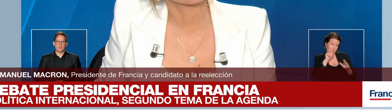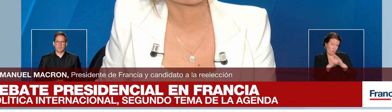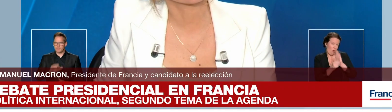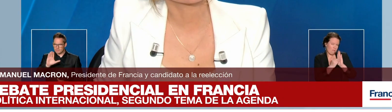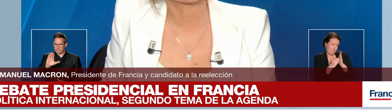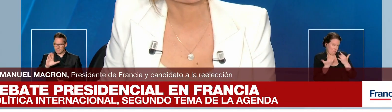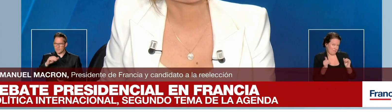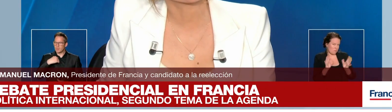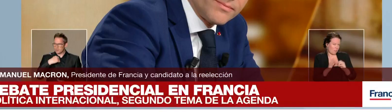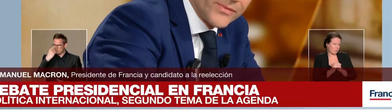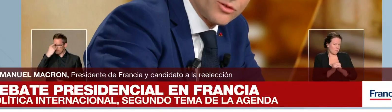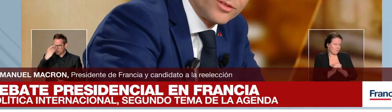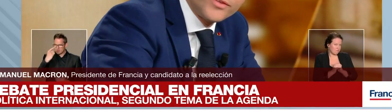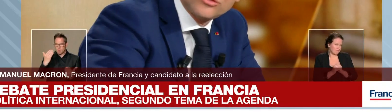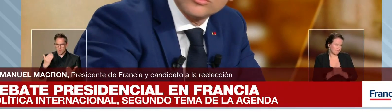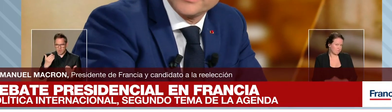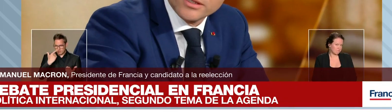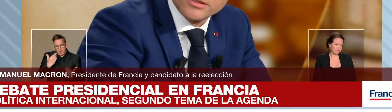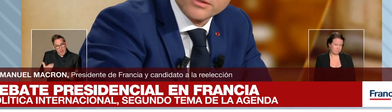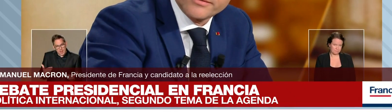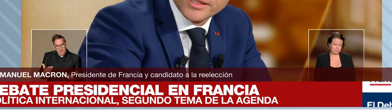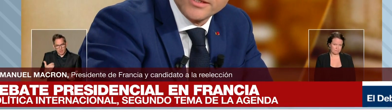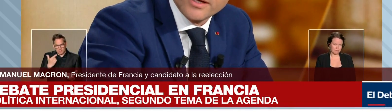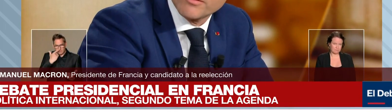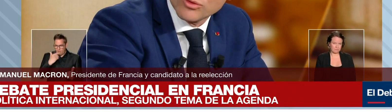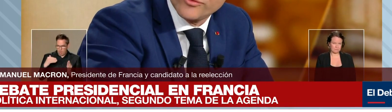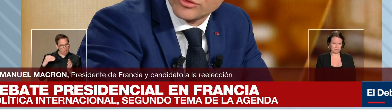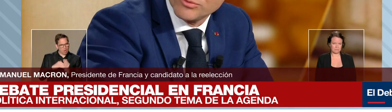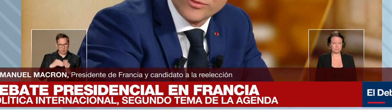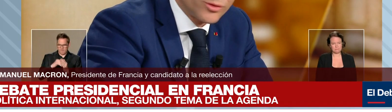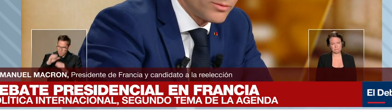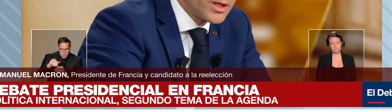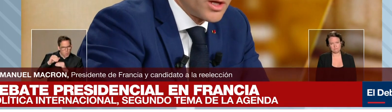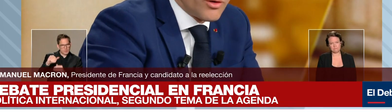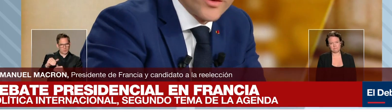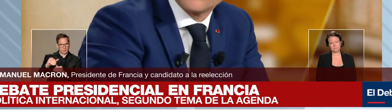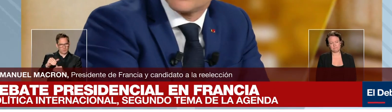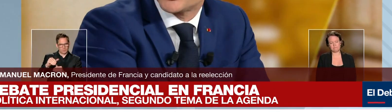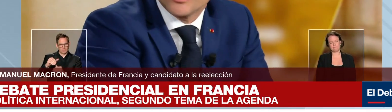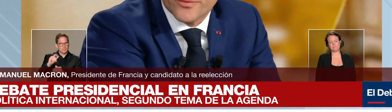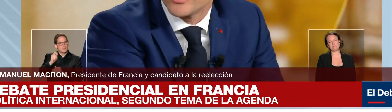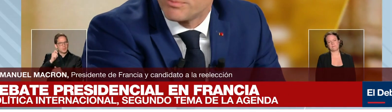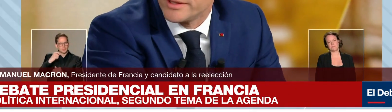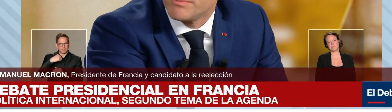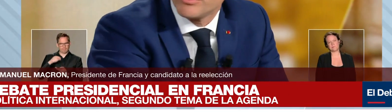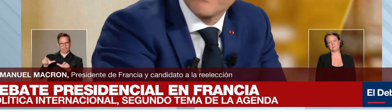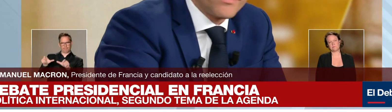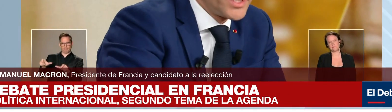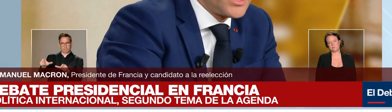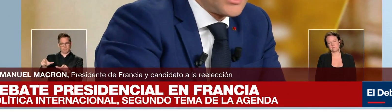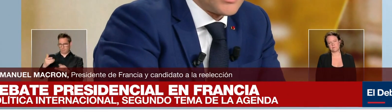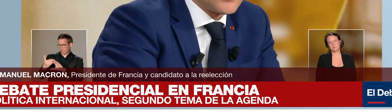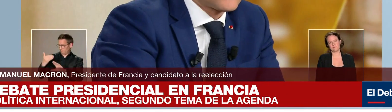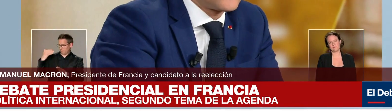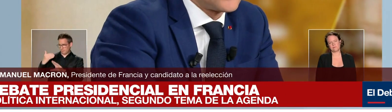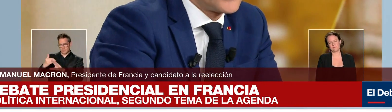lejos. Creo que hoy hay que intensificar y mantener esta línea con mucha fuerza, como lo hemos hecho, haciendo como yo